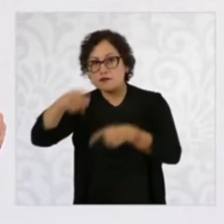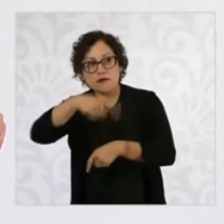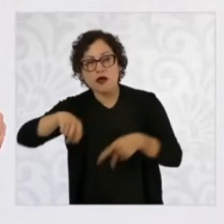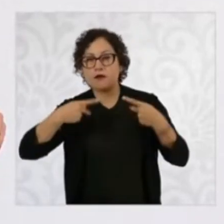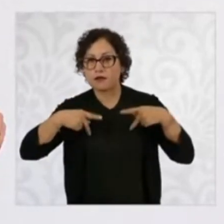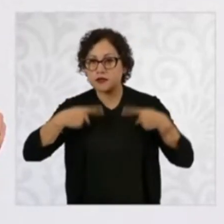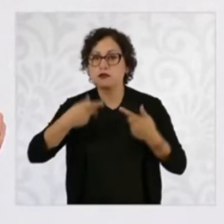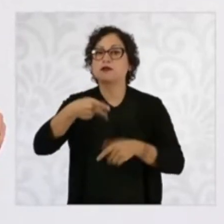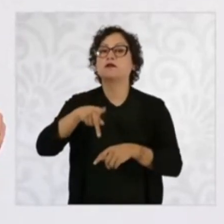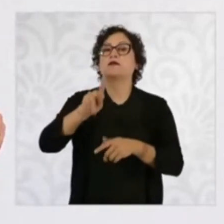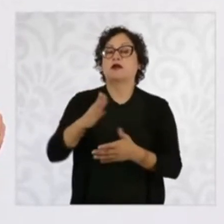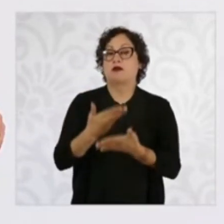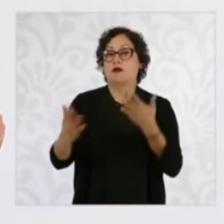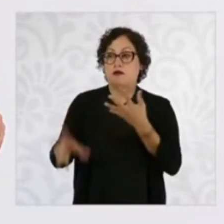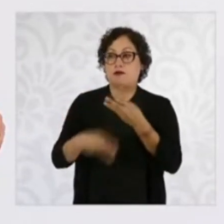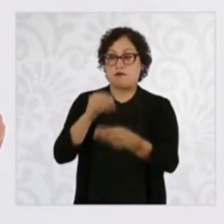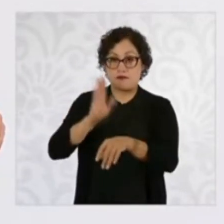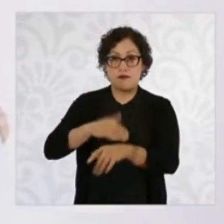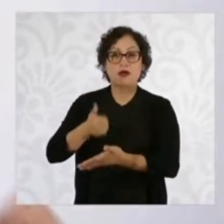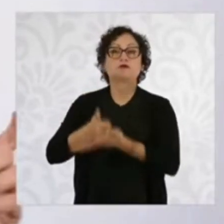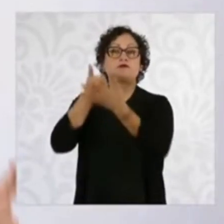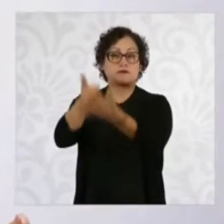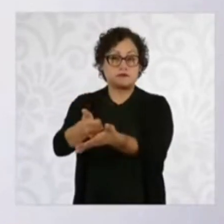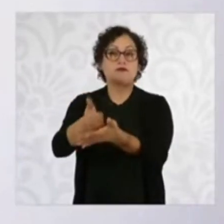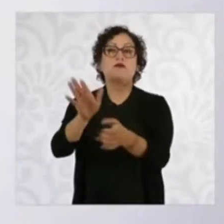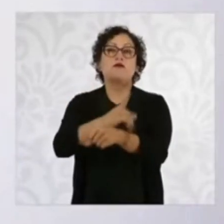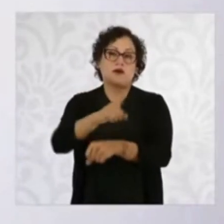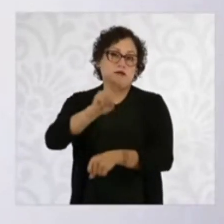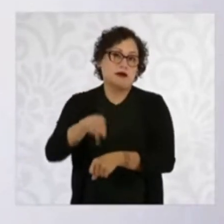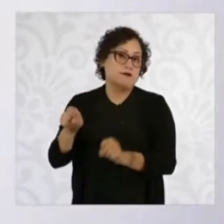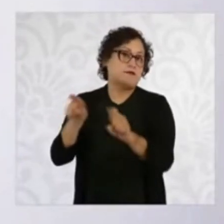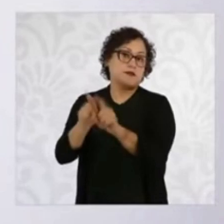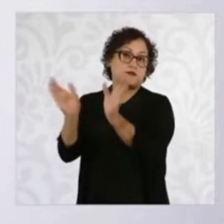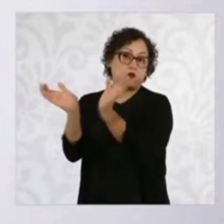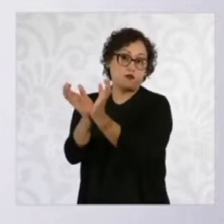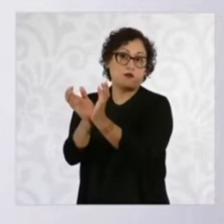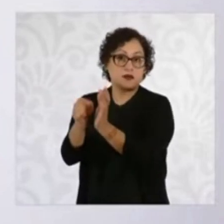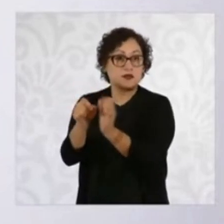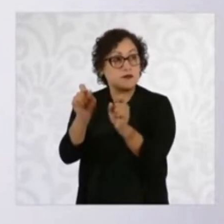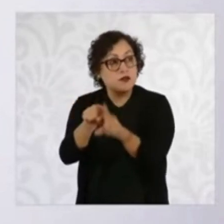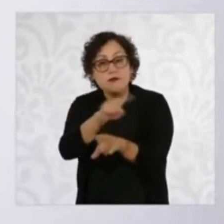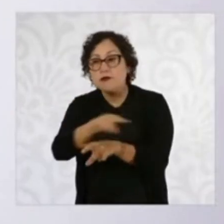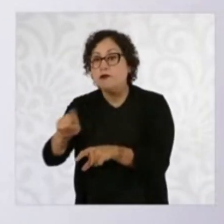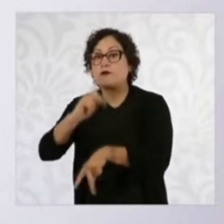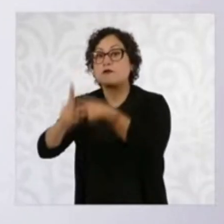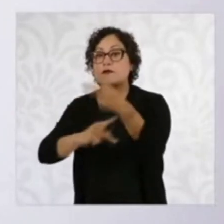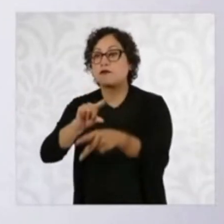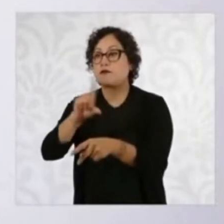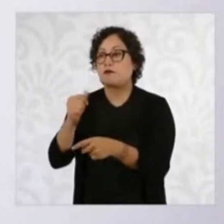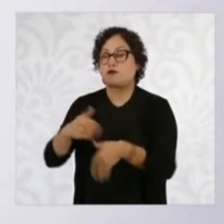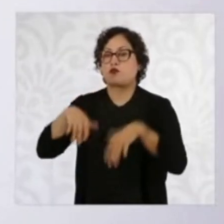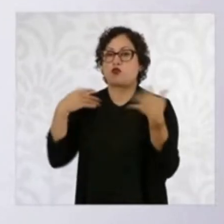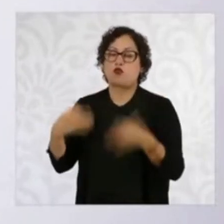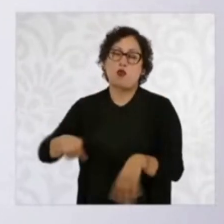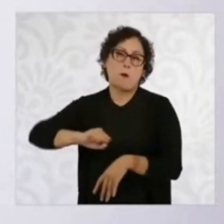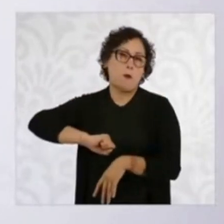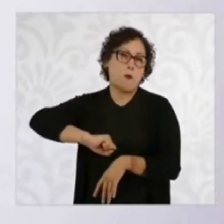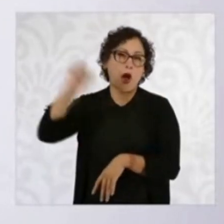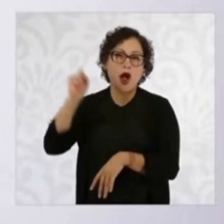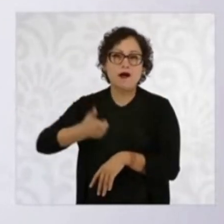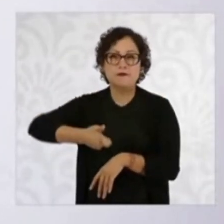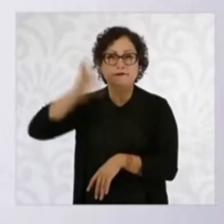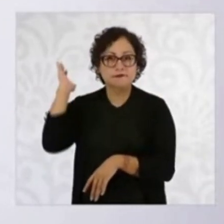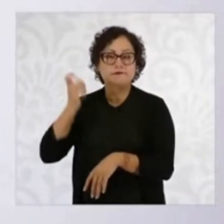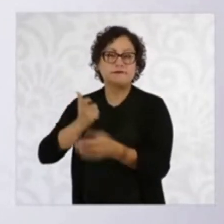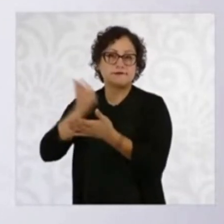hacer una mejora adicional, porque también ocurre que se pidieron créditos y que hoy están pagando pues muchísimo más del